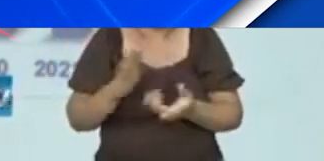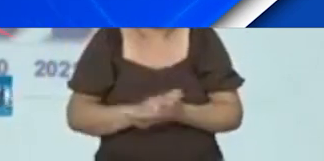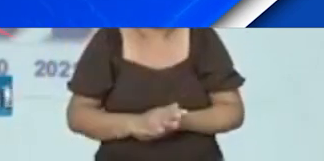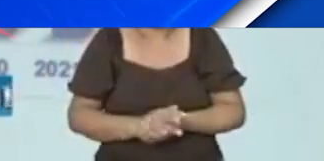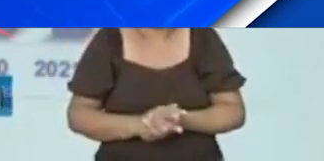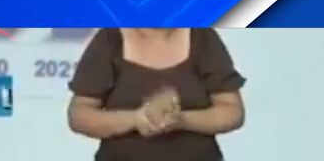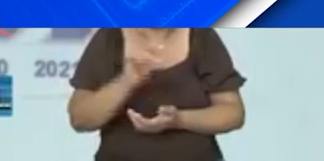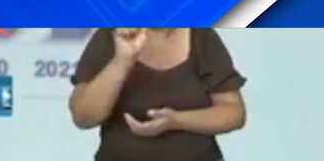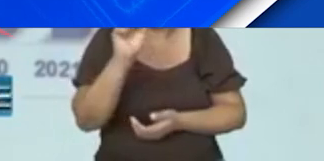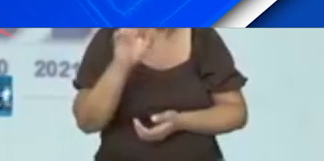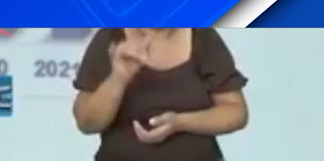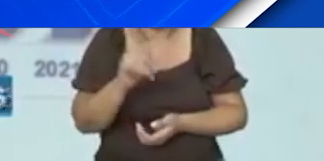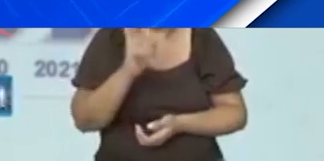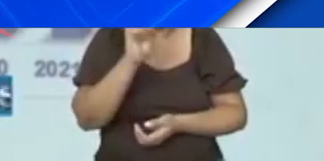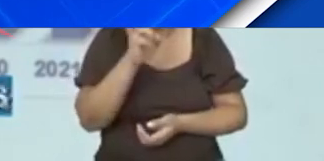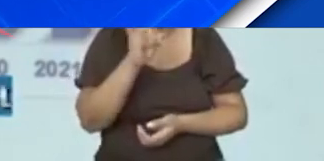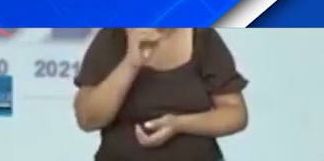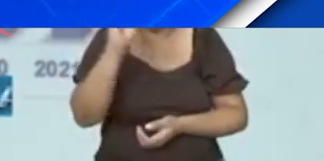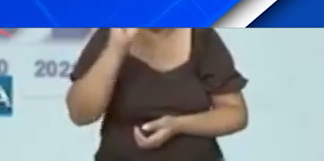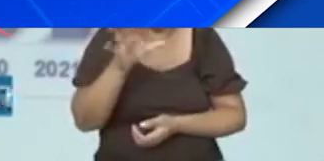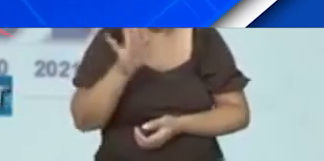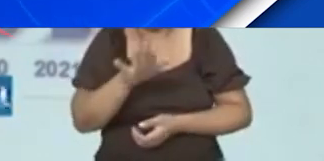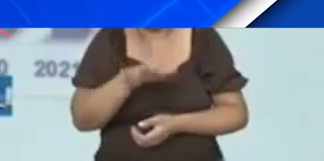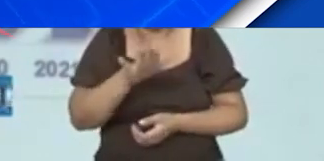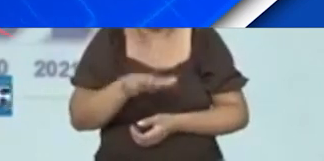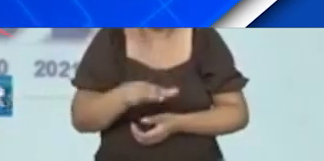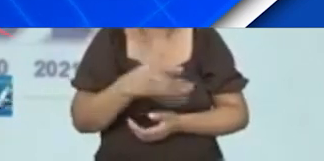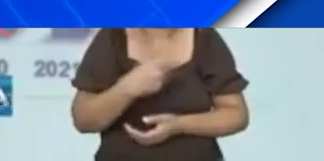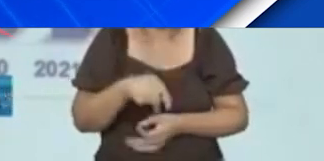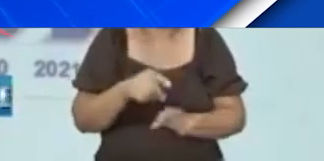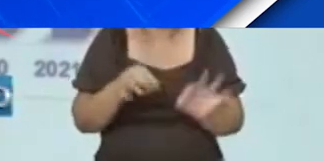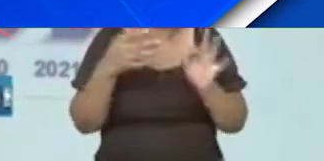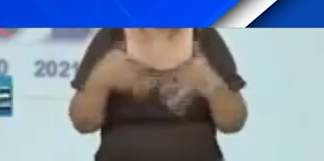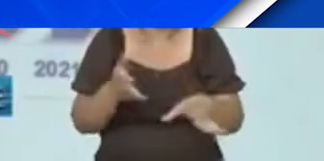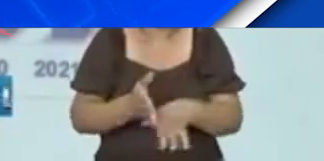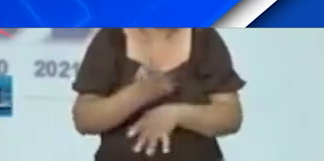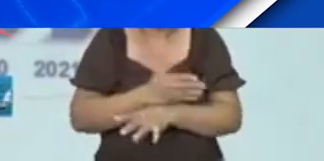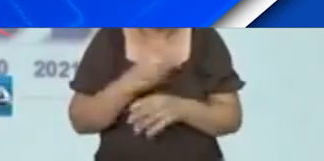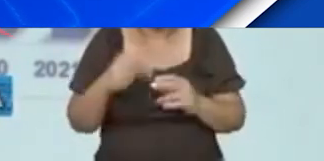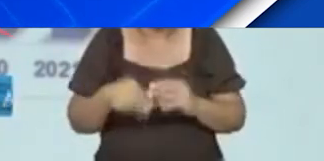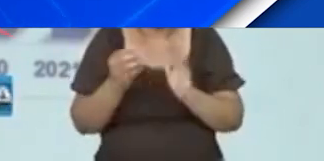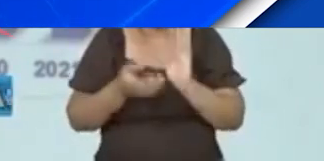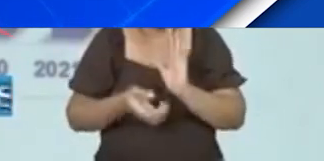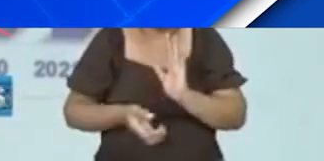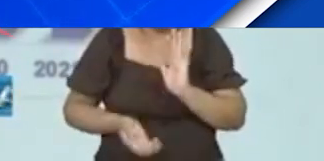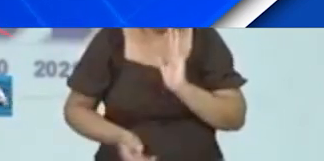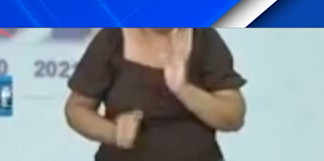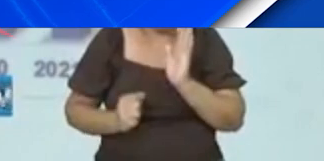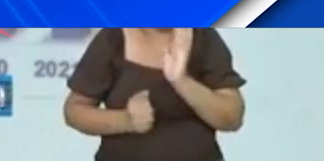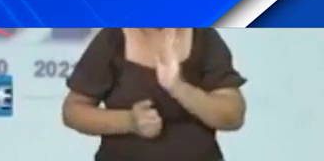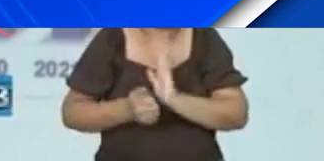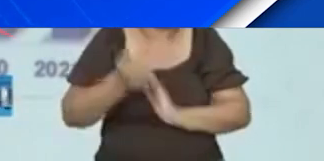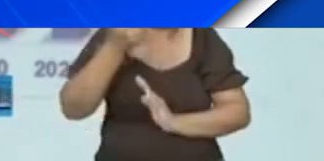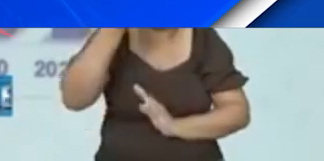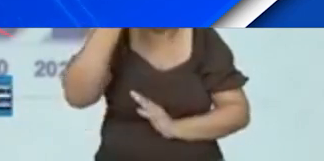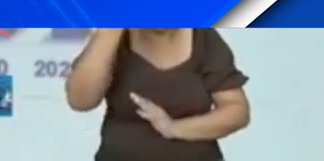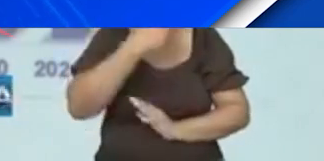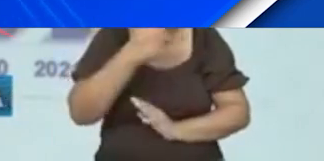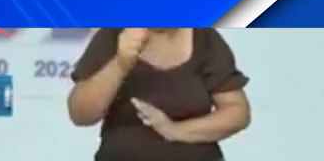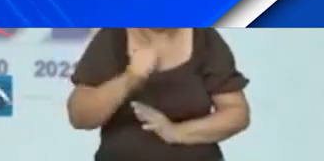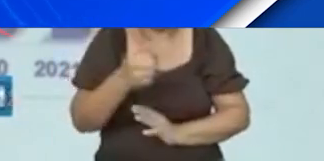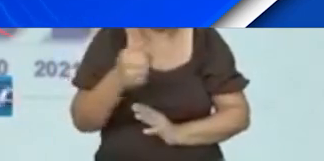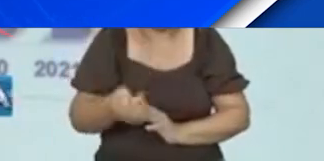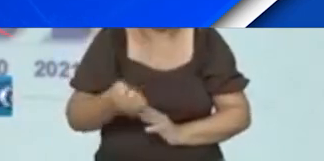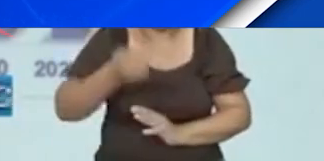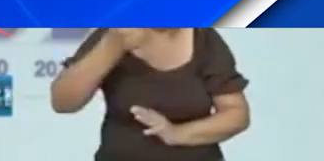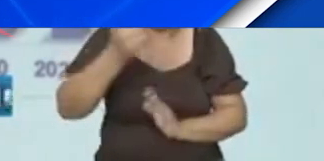al 2% prácticamente. Esto es muy importante porque se mira que el país no solamente está creciendo en tamaño, sino también